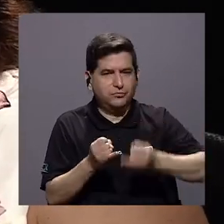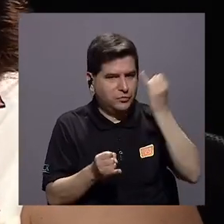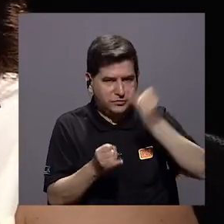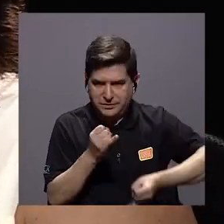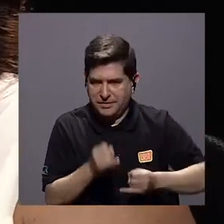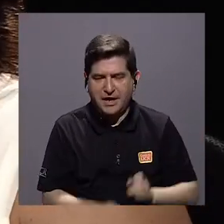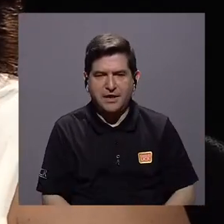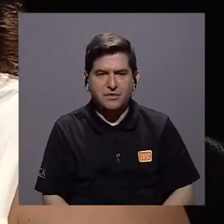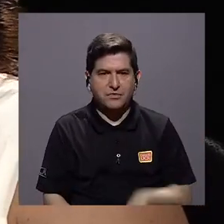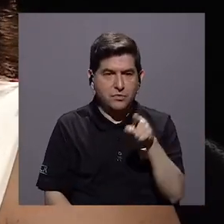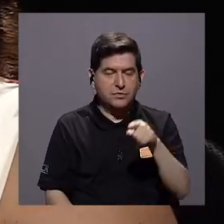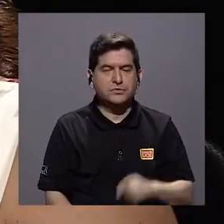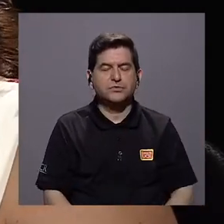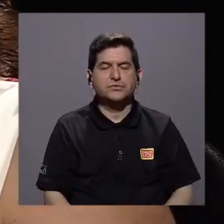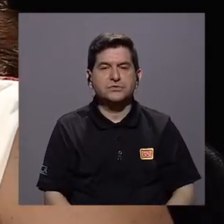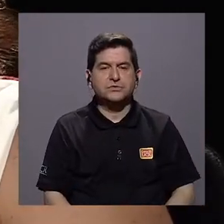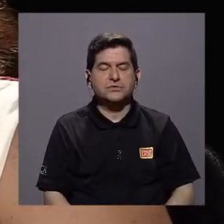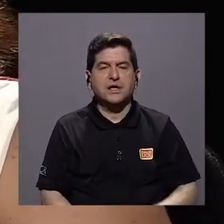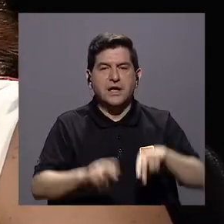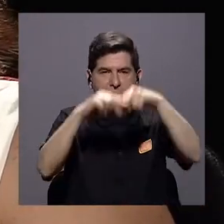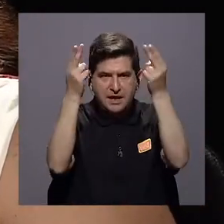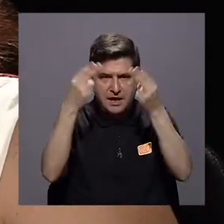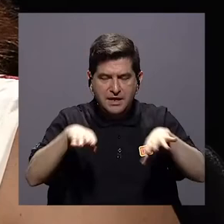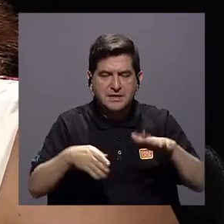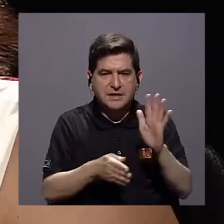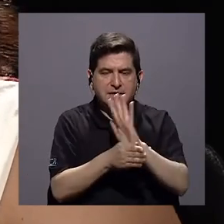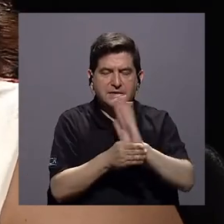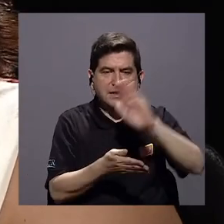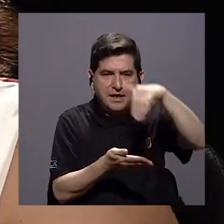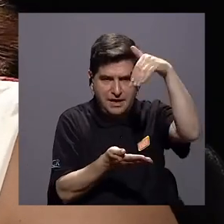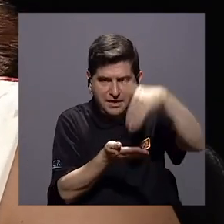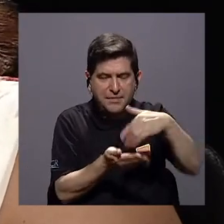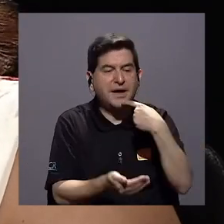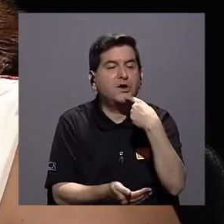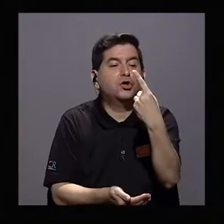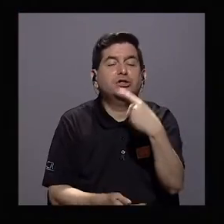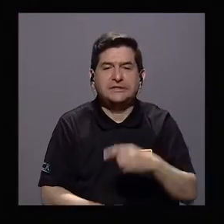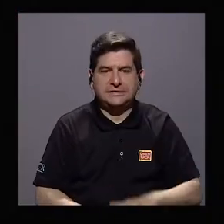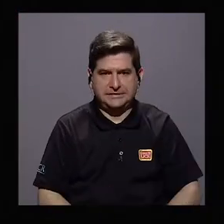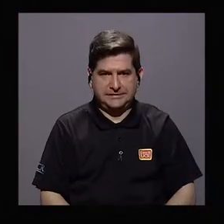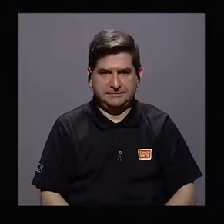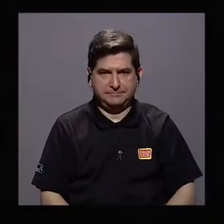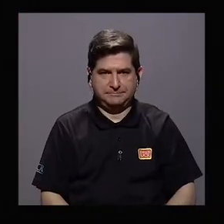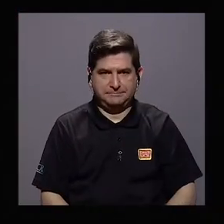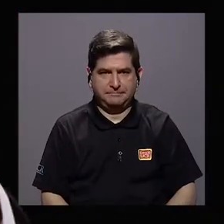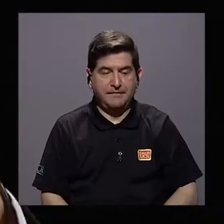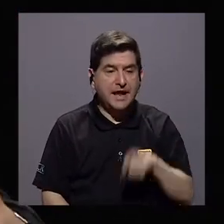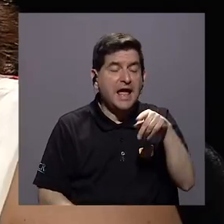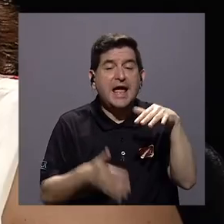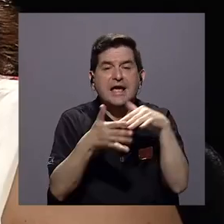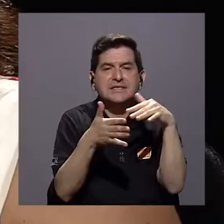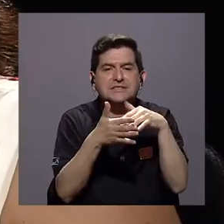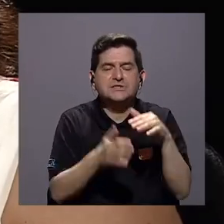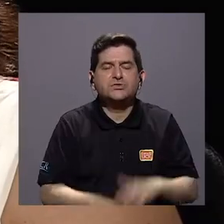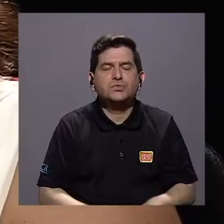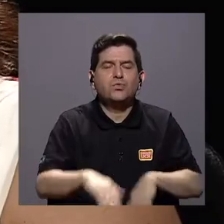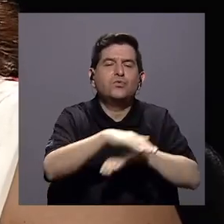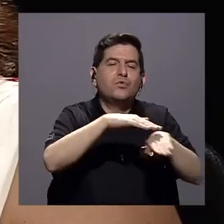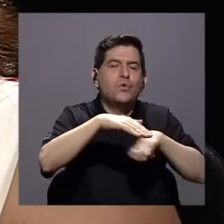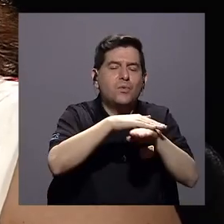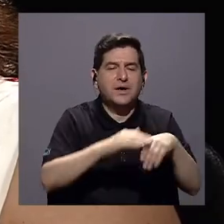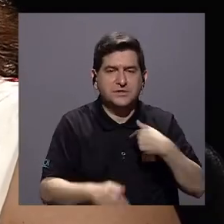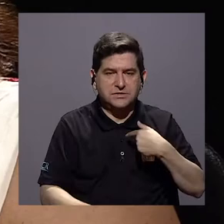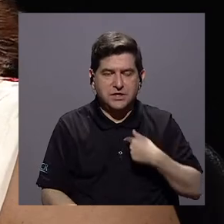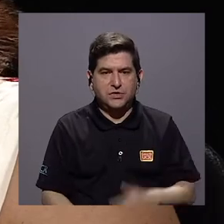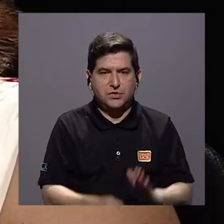un estudio que no está finalizado. Si usted va a la página del Banco Central, lo leí en su comunicado, incluso dice que es